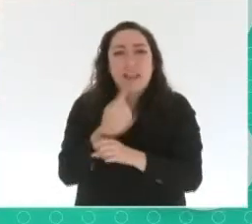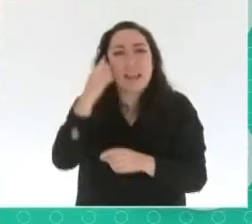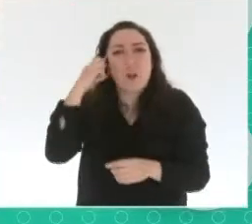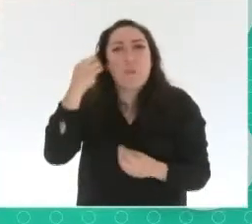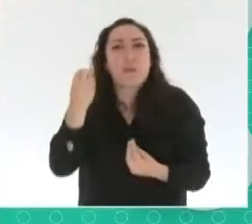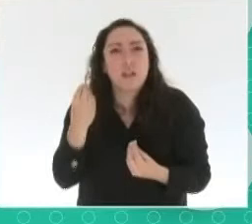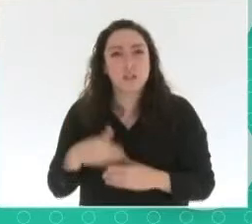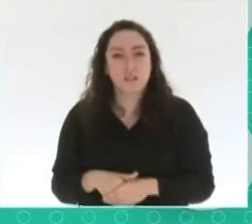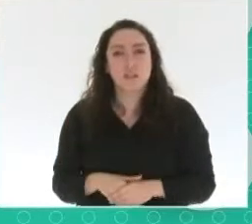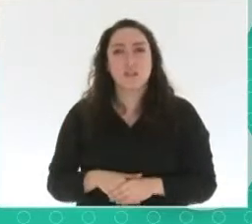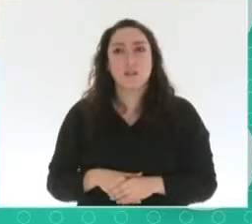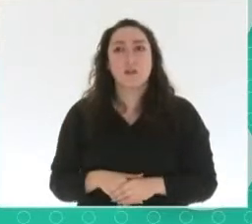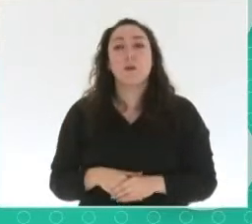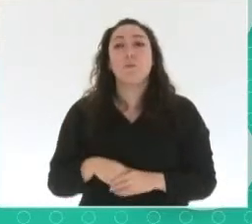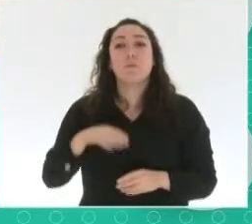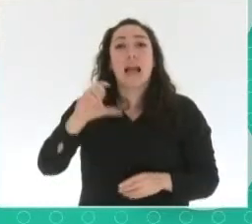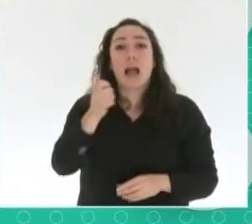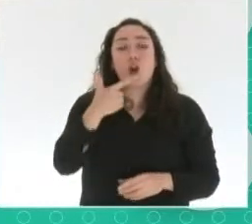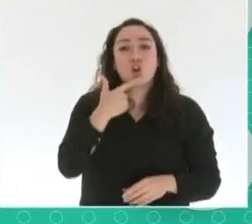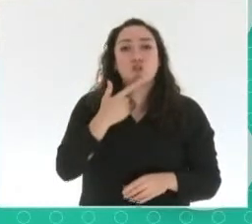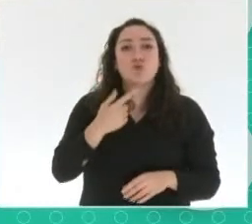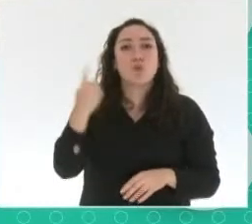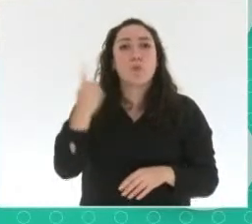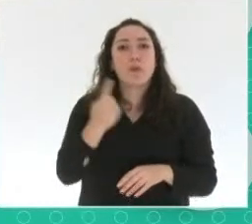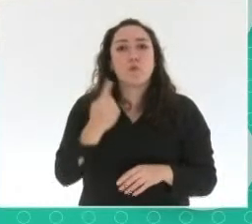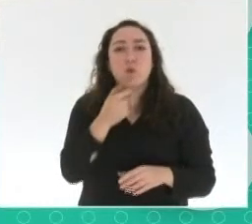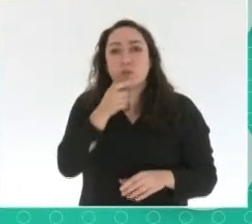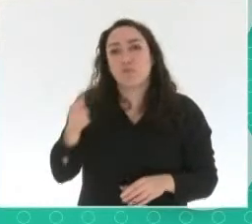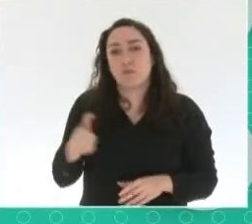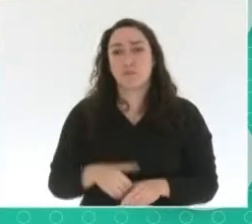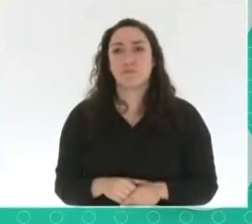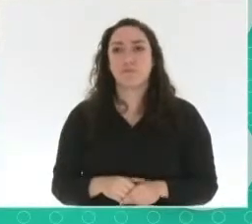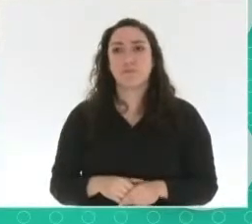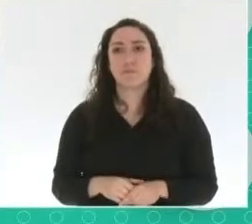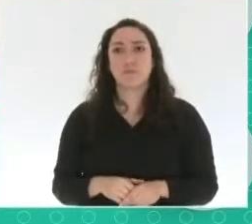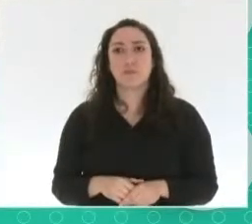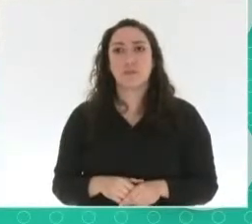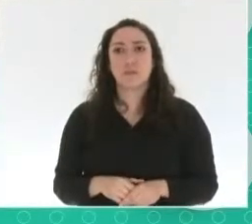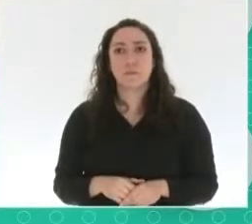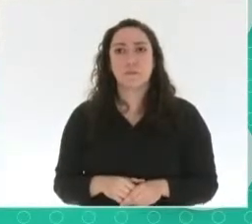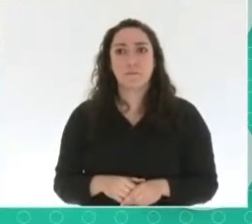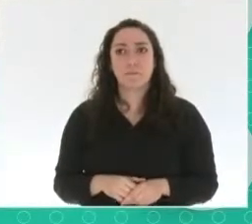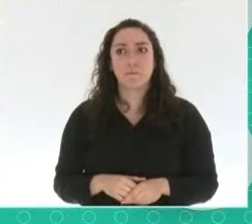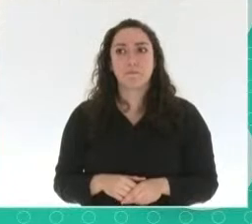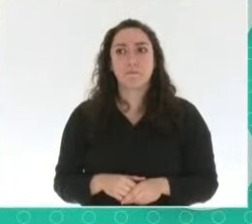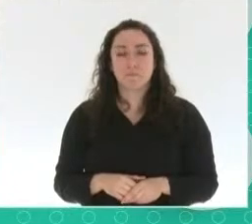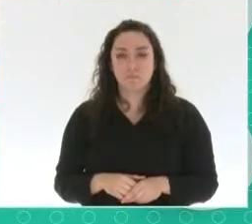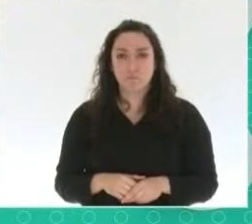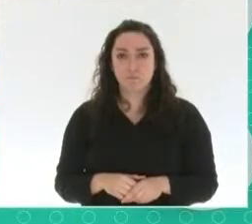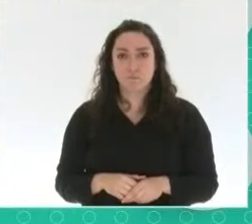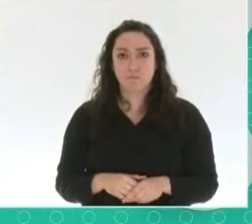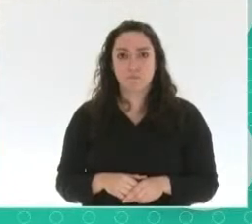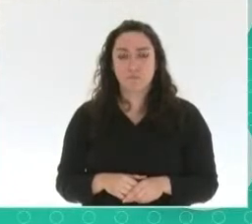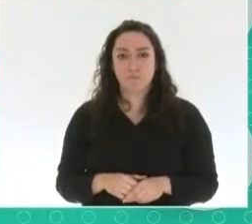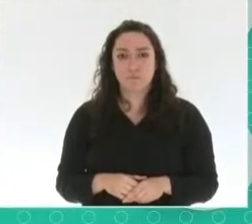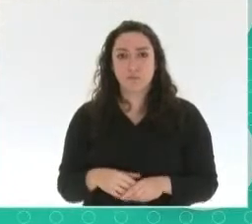gracias y ahora Carlos bulet tiene un minuto para responder tiempo Mira Gastón Estoy totalmente